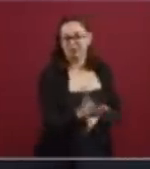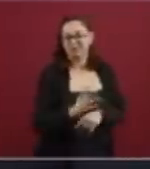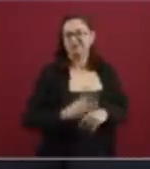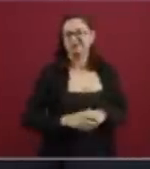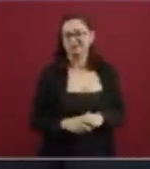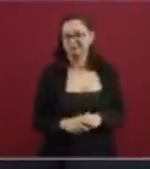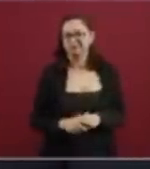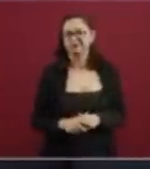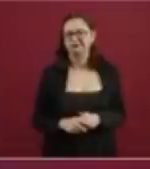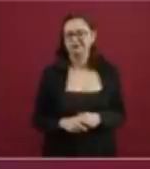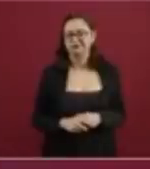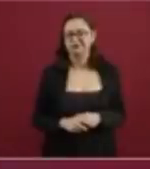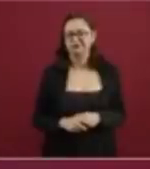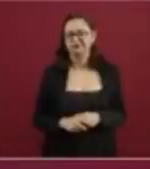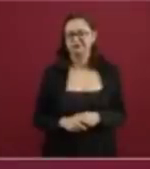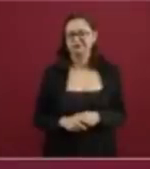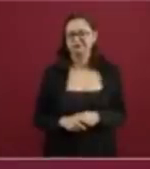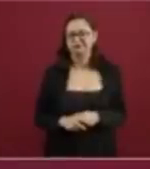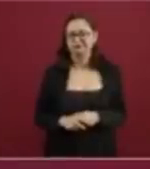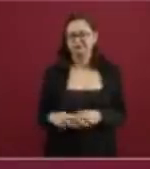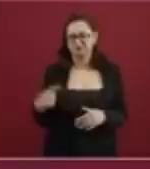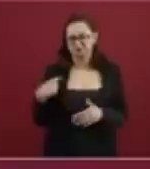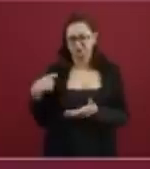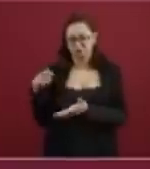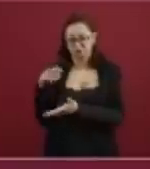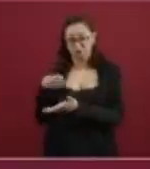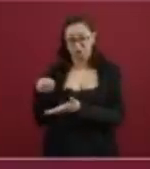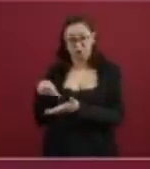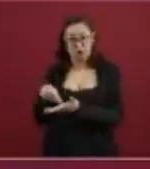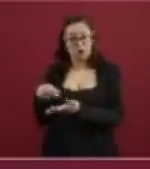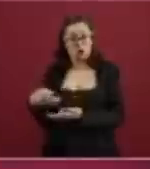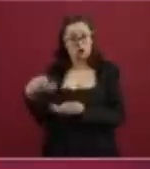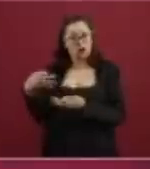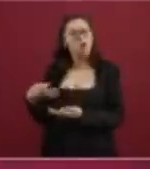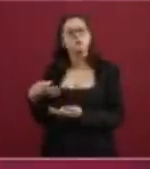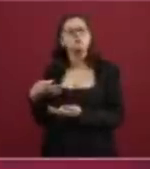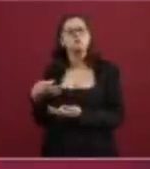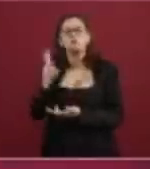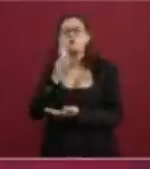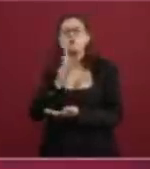El documento, el borrador. Entonces, eso